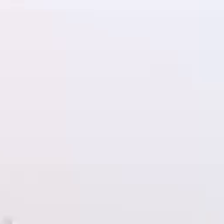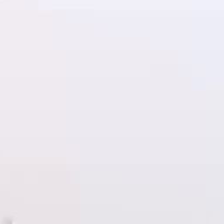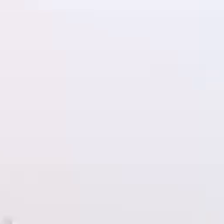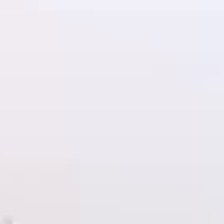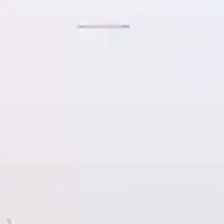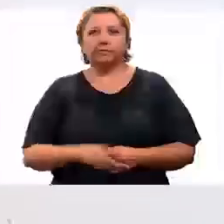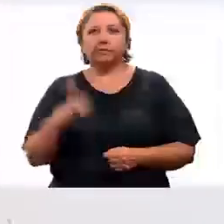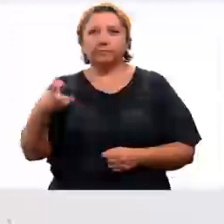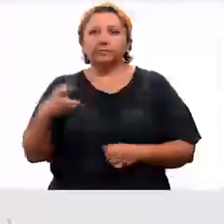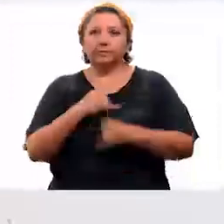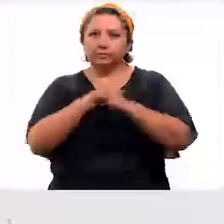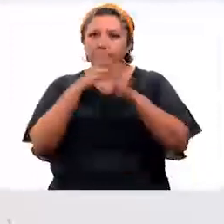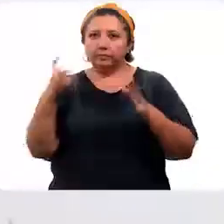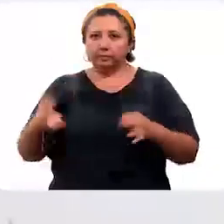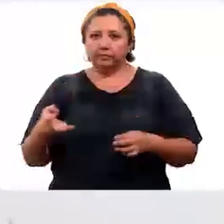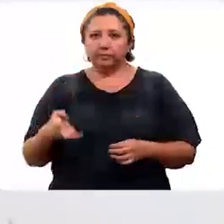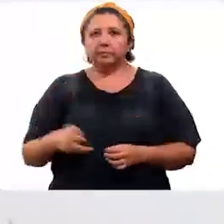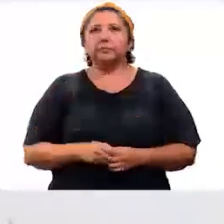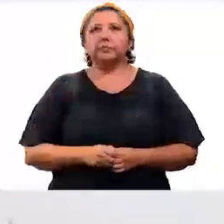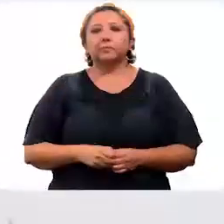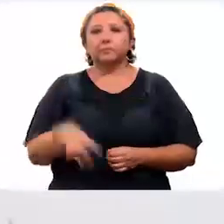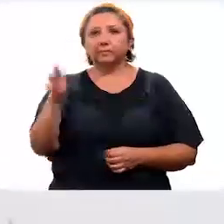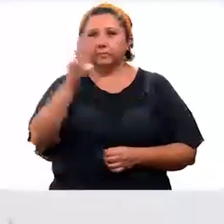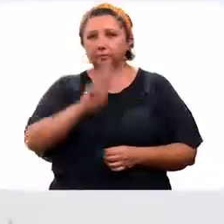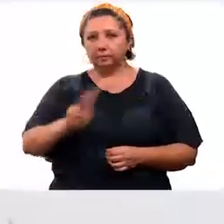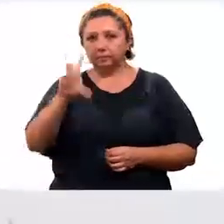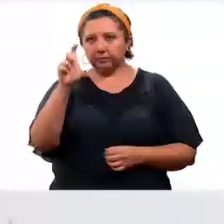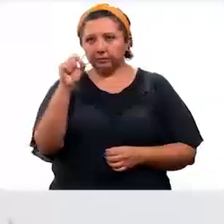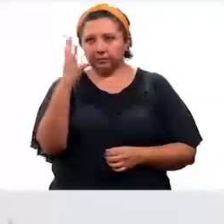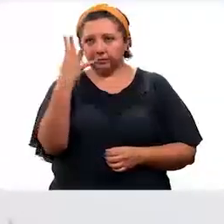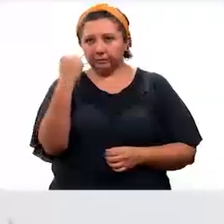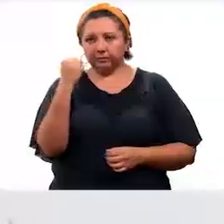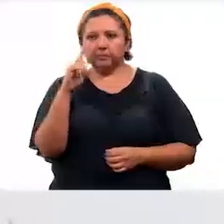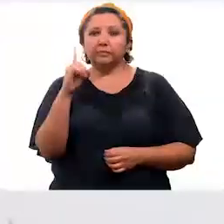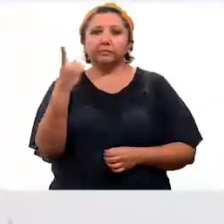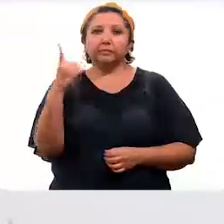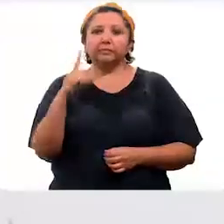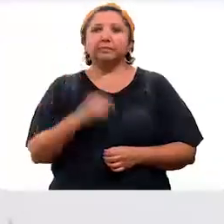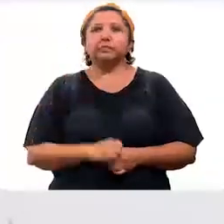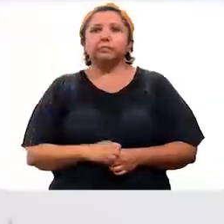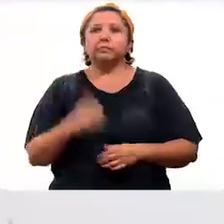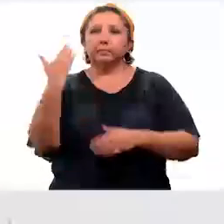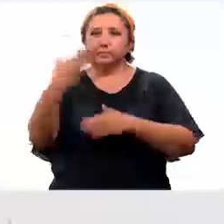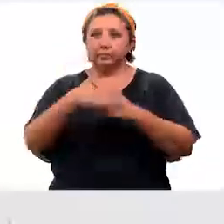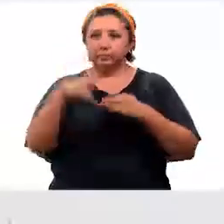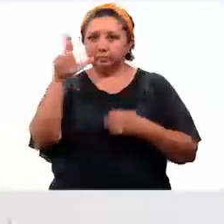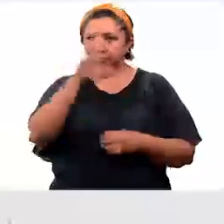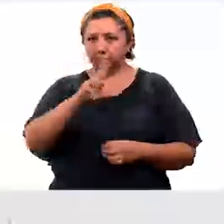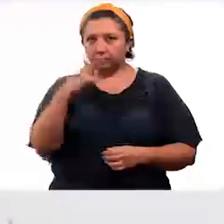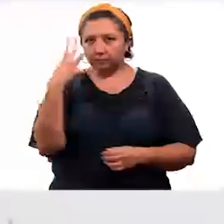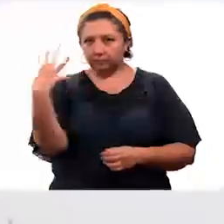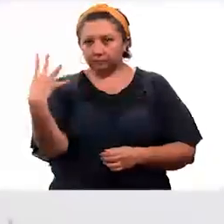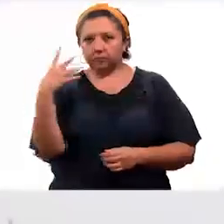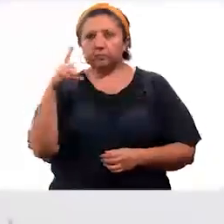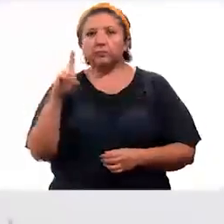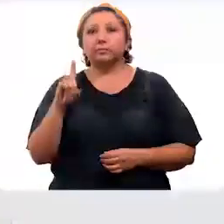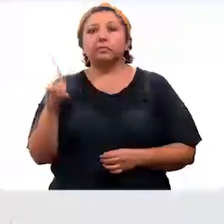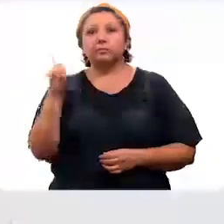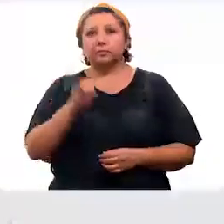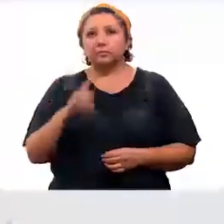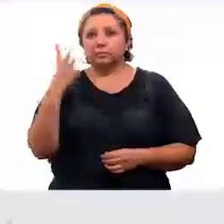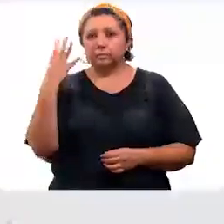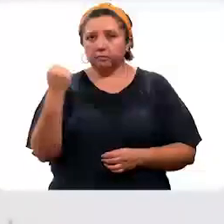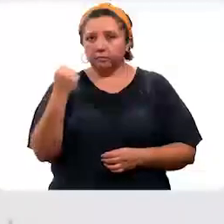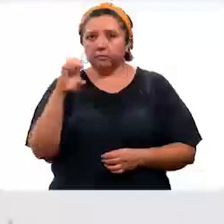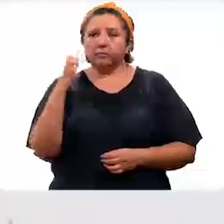licenciada. Este es el parte médico de este miércoles 29 de diciembre. A partir del martes 4 al domingo 9